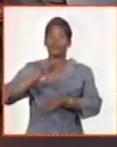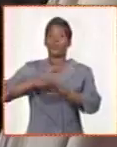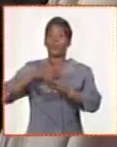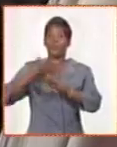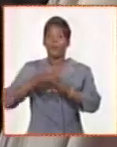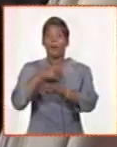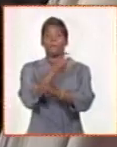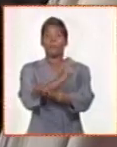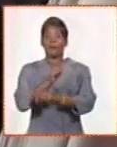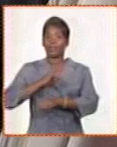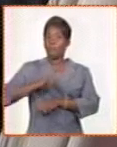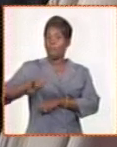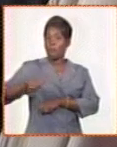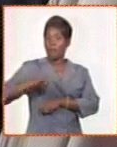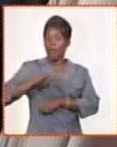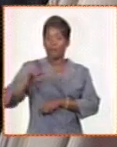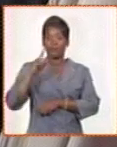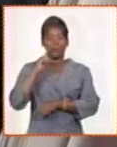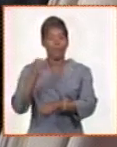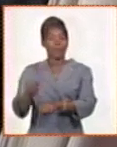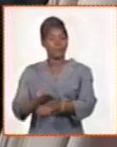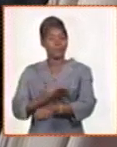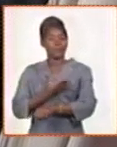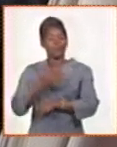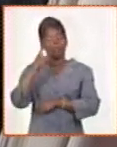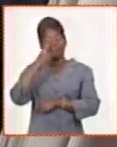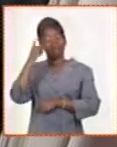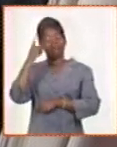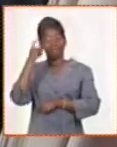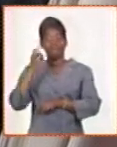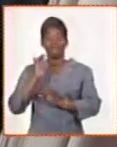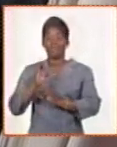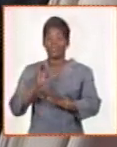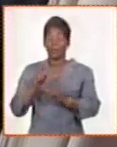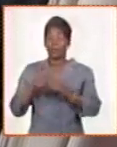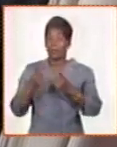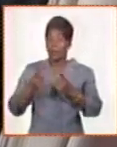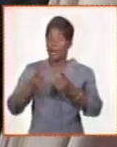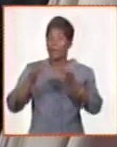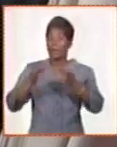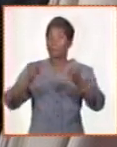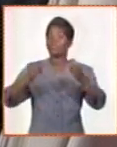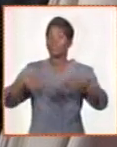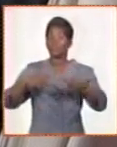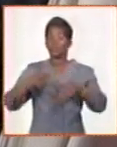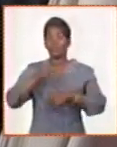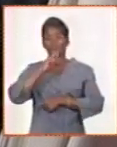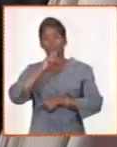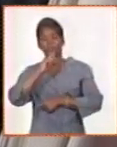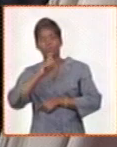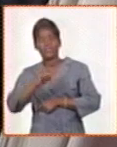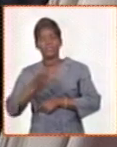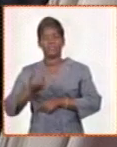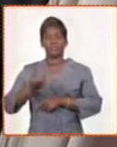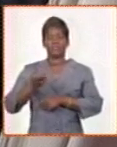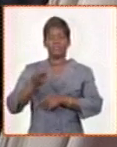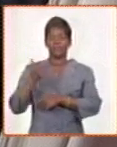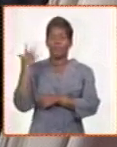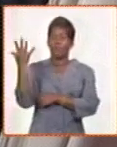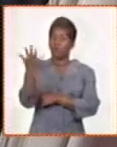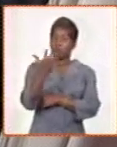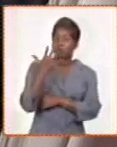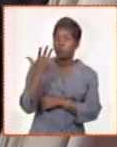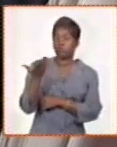yo creo que ahí está un poco la satisfacción en medio de tantas presiones, de tantas tensiones, Tim, el poder